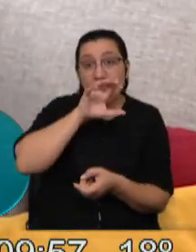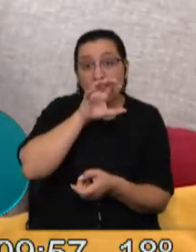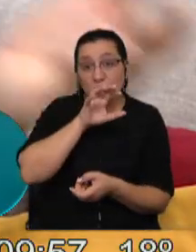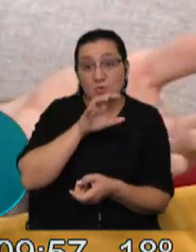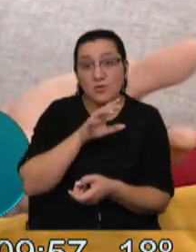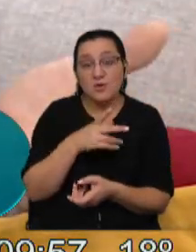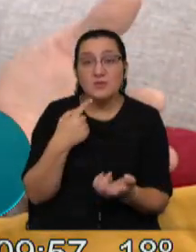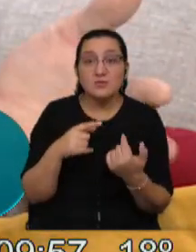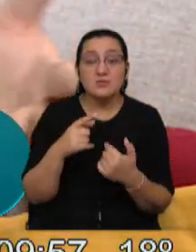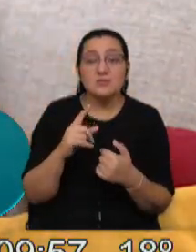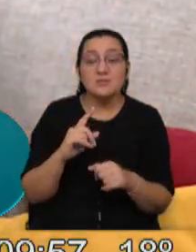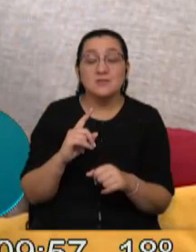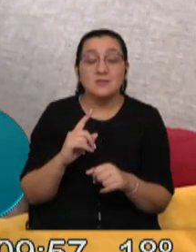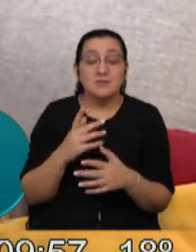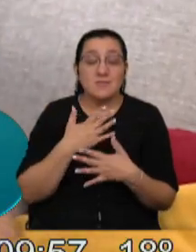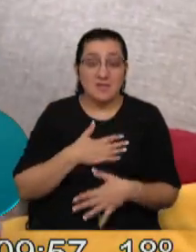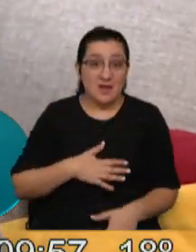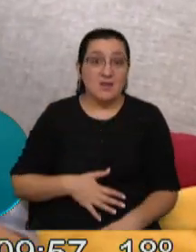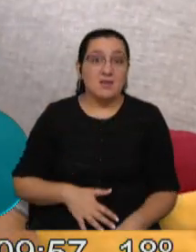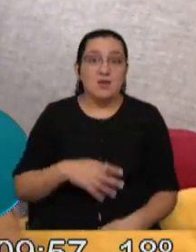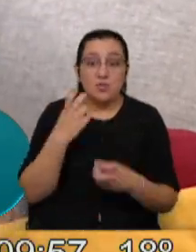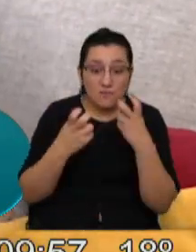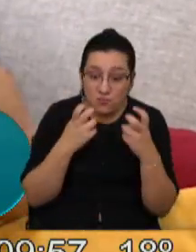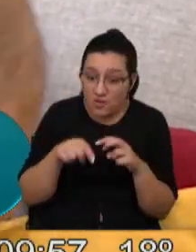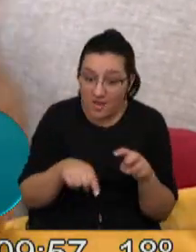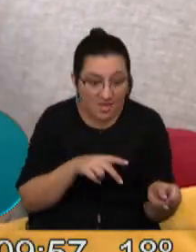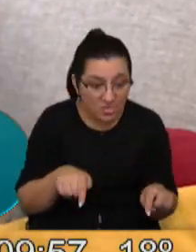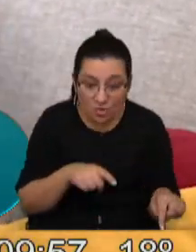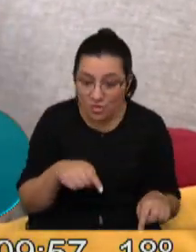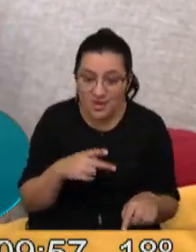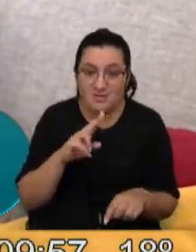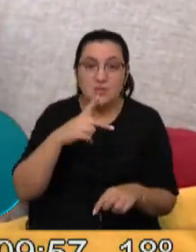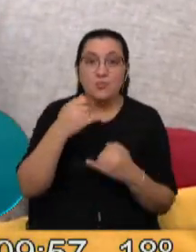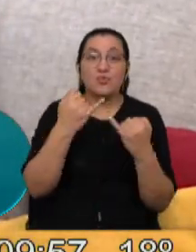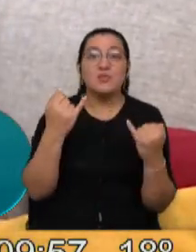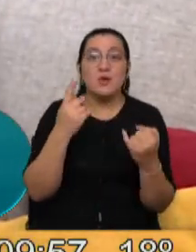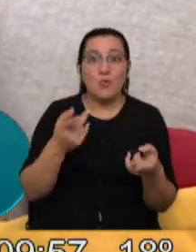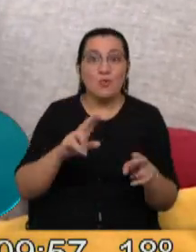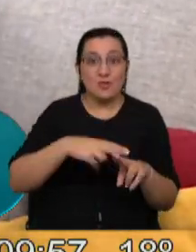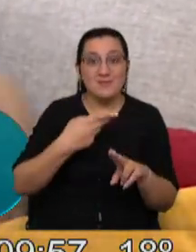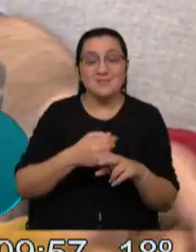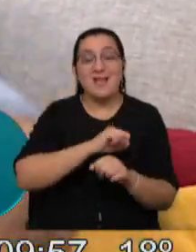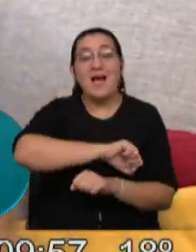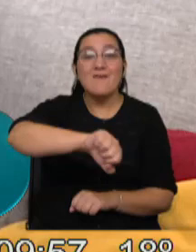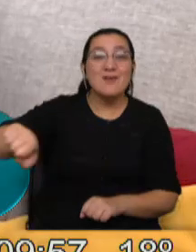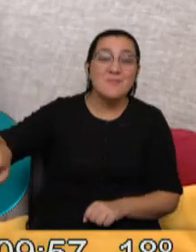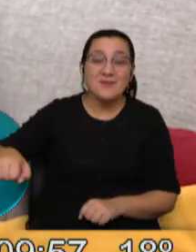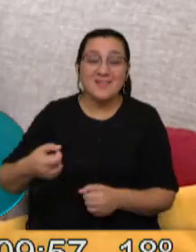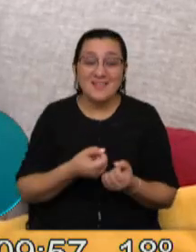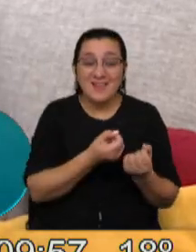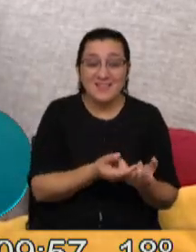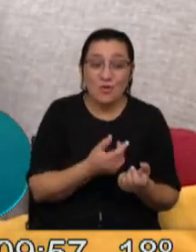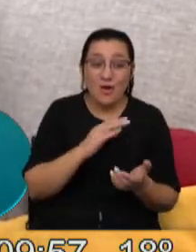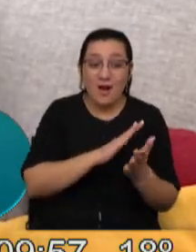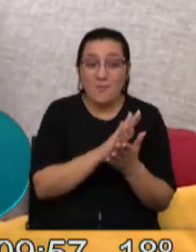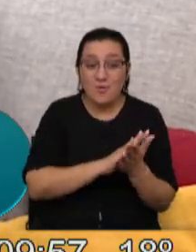la efusividad del primer acto en realidad pasa buscando ese tipo de cosas. Al segundo día yo vuelvo, vengo, abro la puerta y hago lo mismo. Al tercer día lo